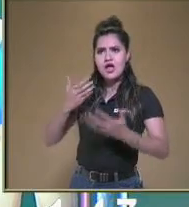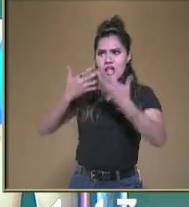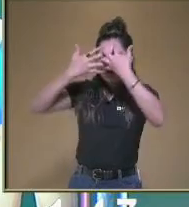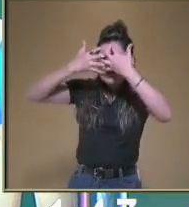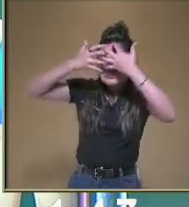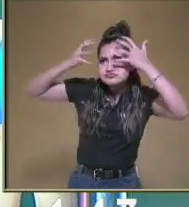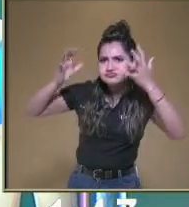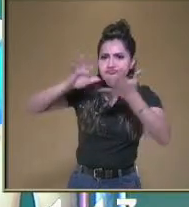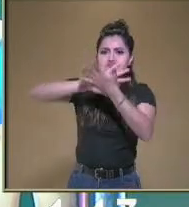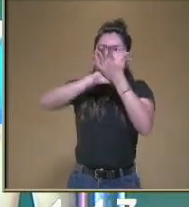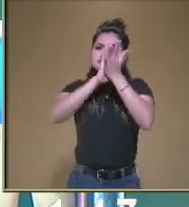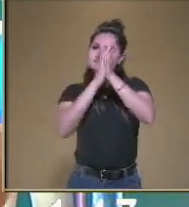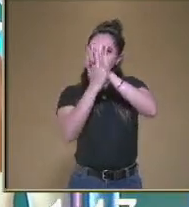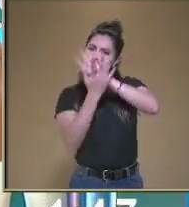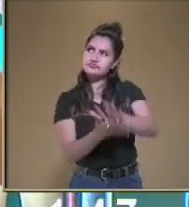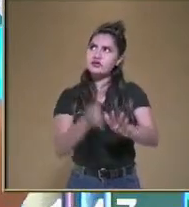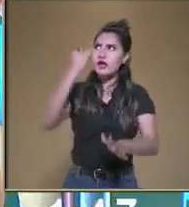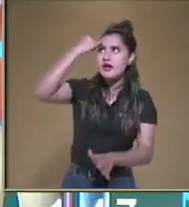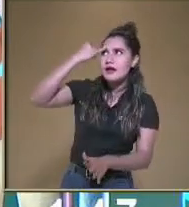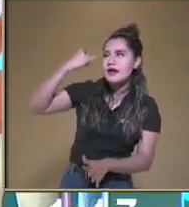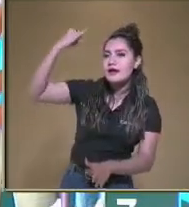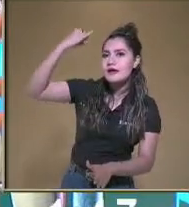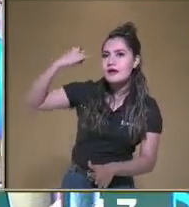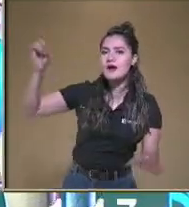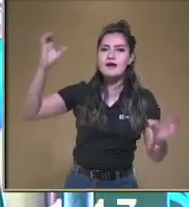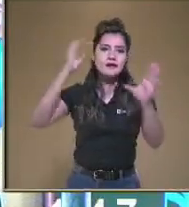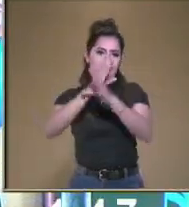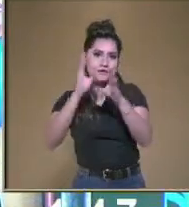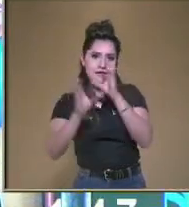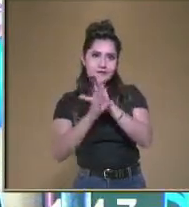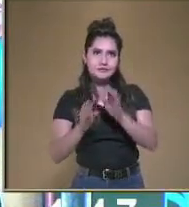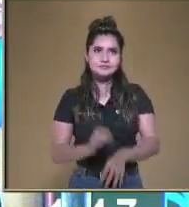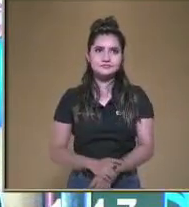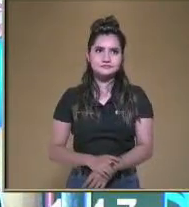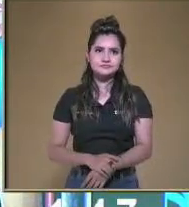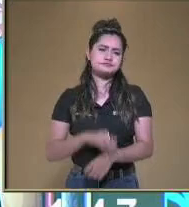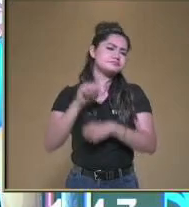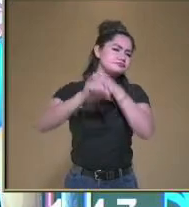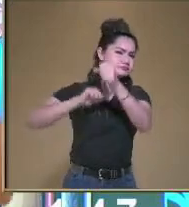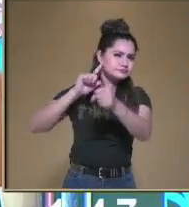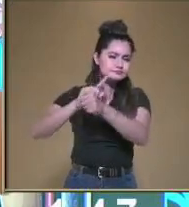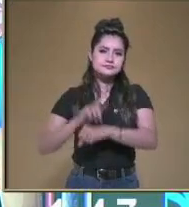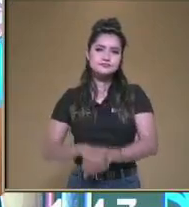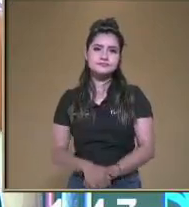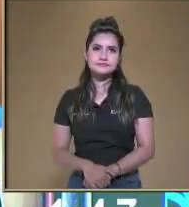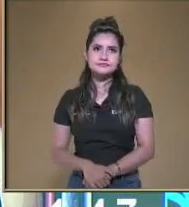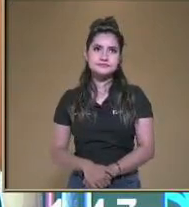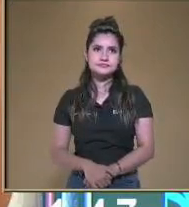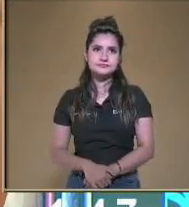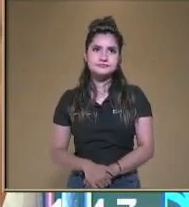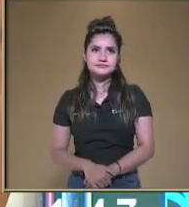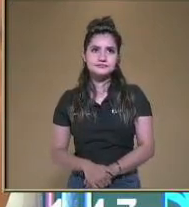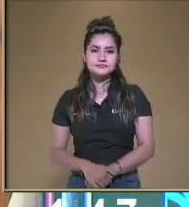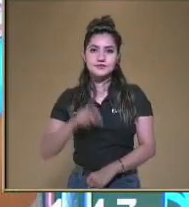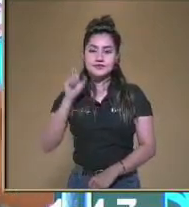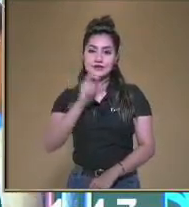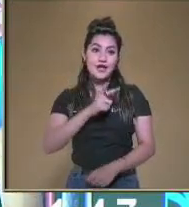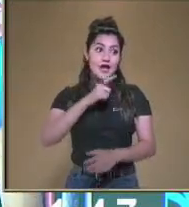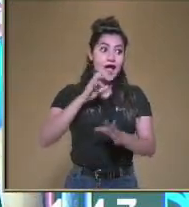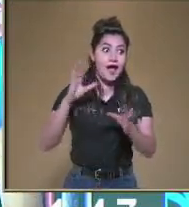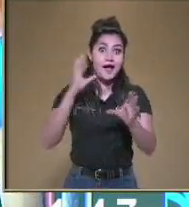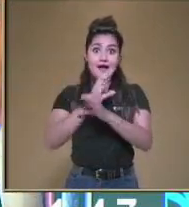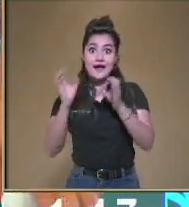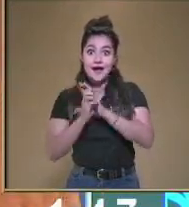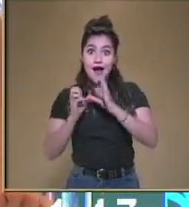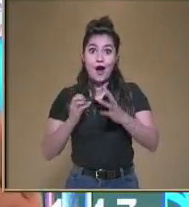poderse transformar en muchas cosas. Cosas, animales, elementos fantásticos y